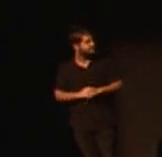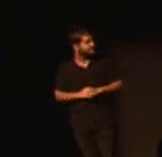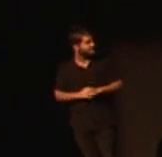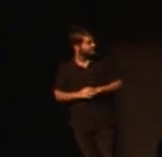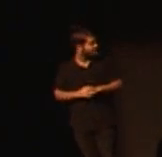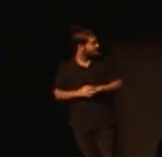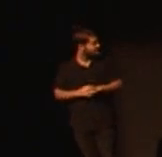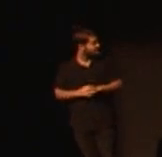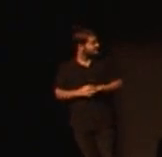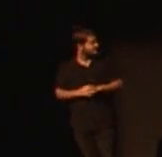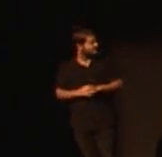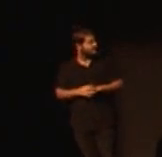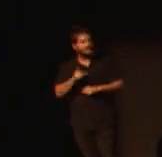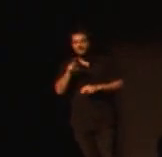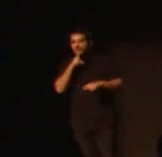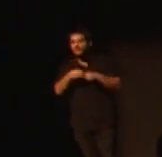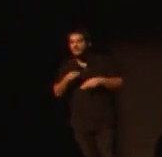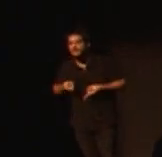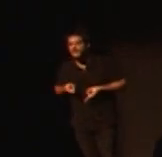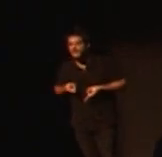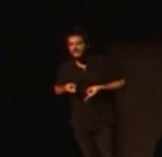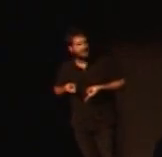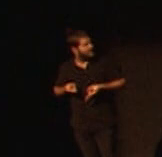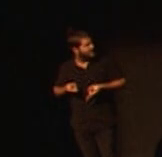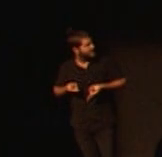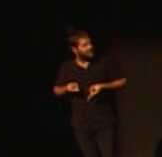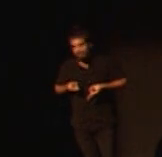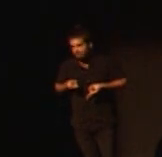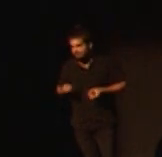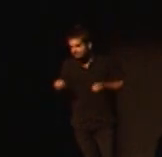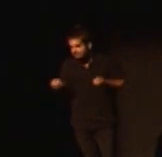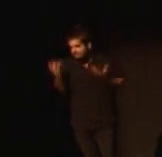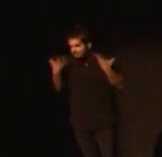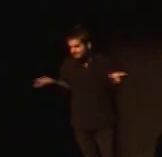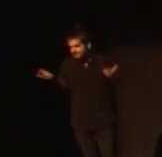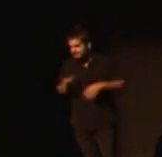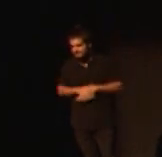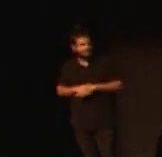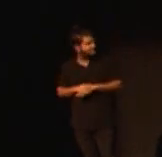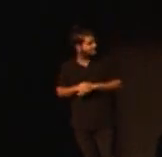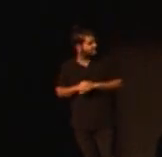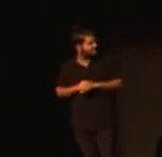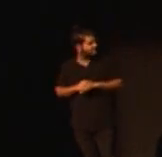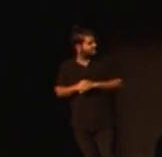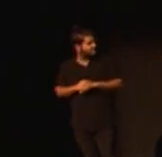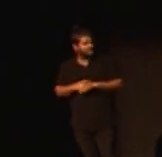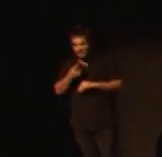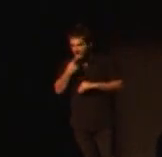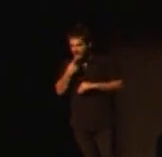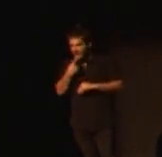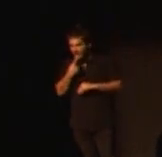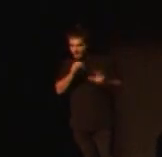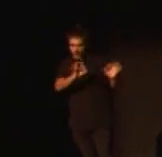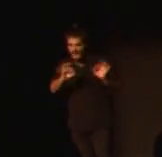pongo... ¿Tú cómo te llamas? Víctor Manuel. Pues perfecto, encantada. No sé, yo digo por colores, no sé, que quede mono.